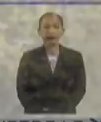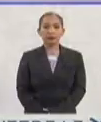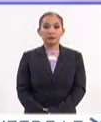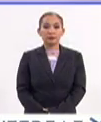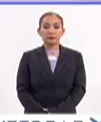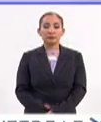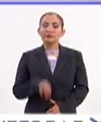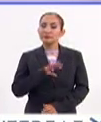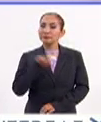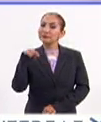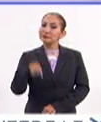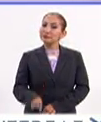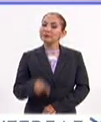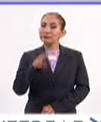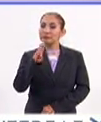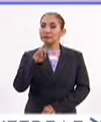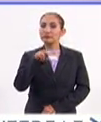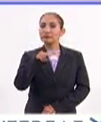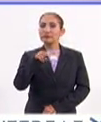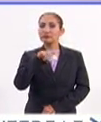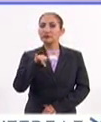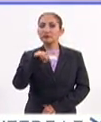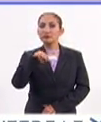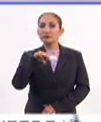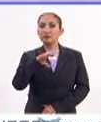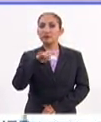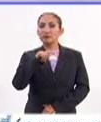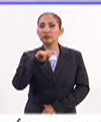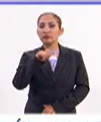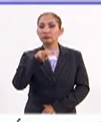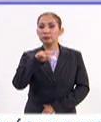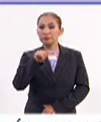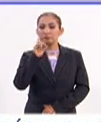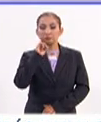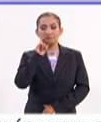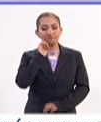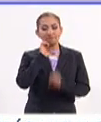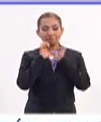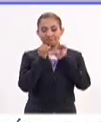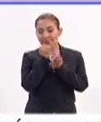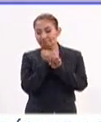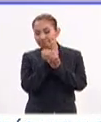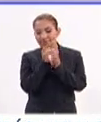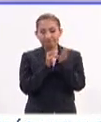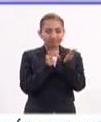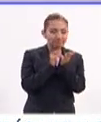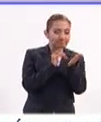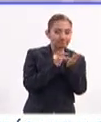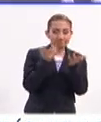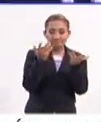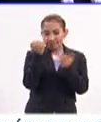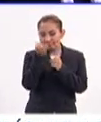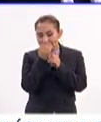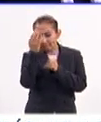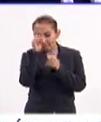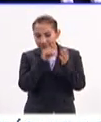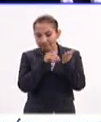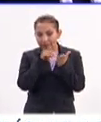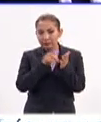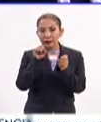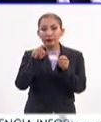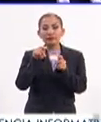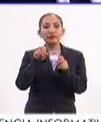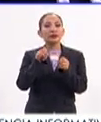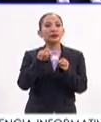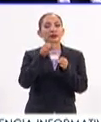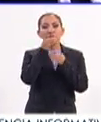Y ya se encuentra con nosotros Bonnie Moctezuma, esta gran periodista, reportera también y generadora de información de la Agencia Informativa de